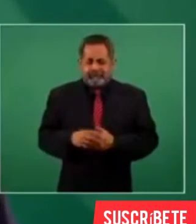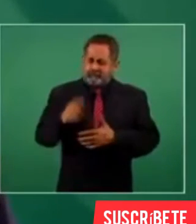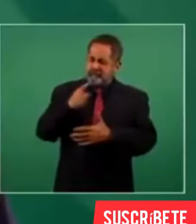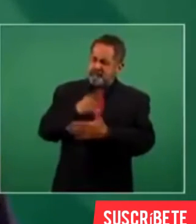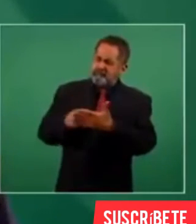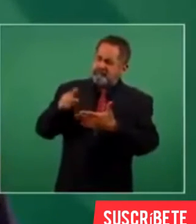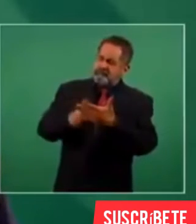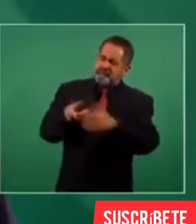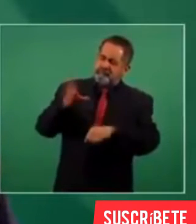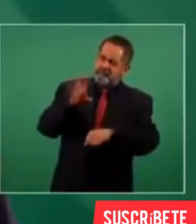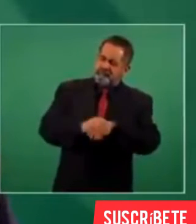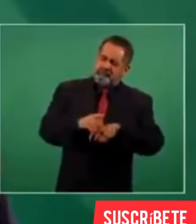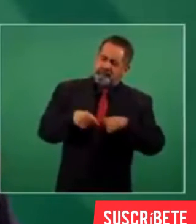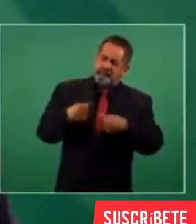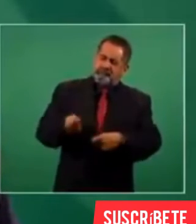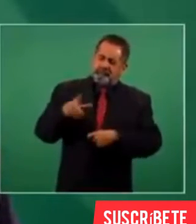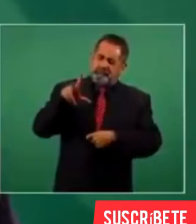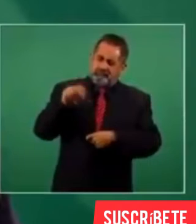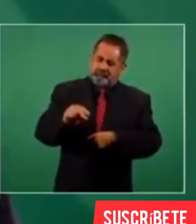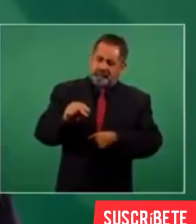canceladas,